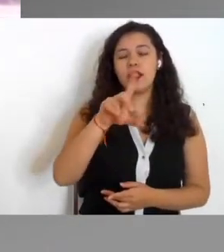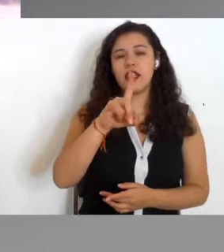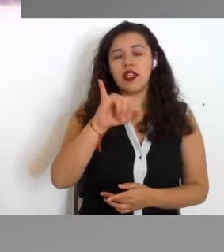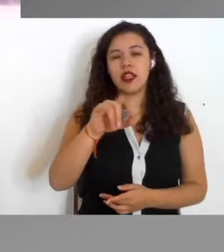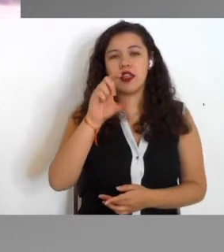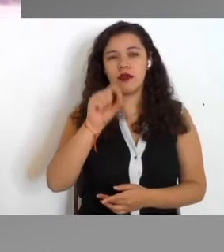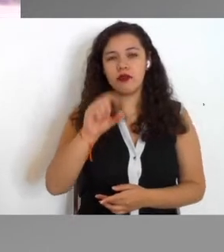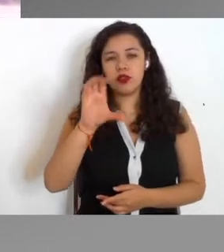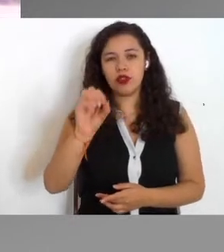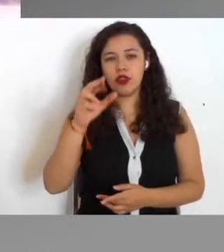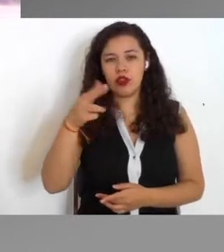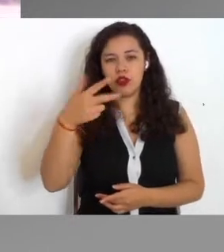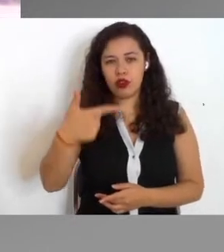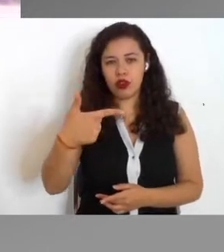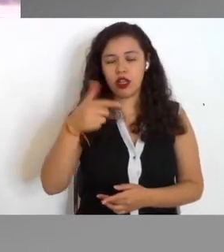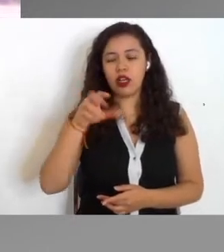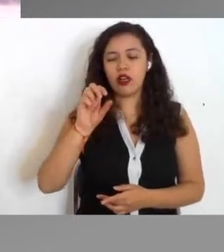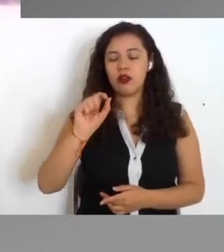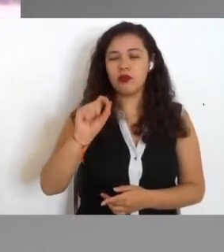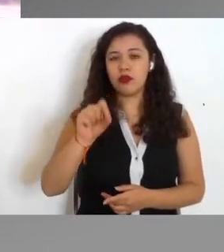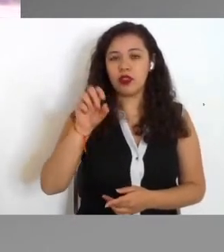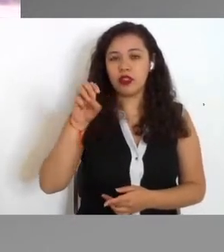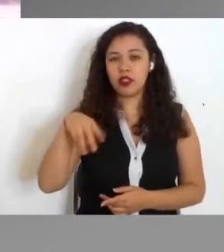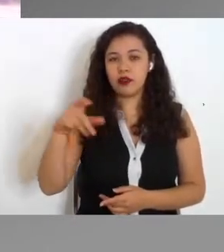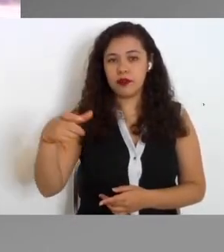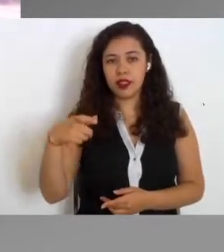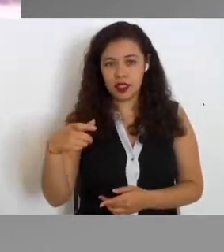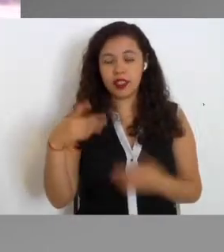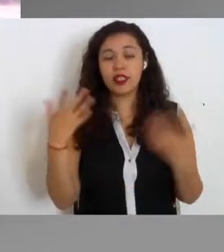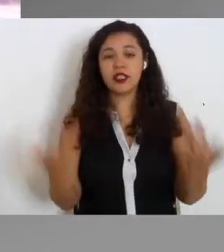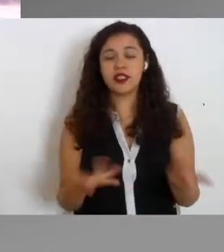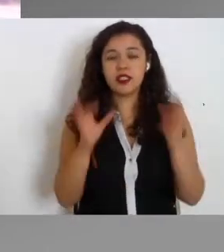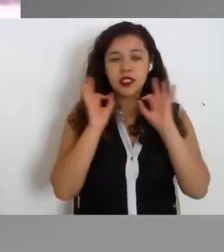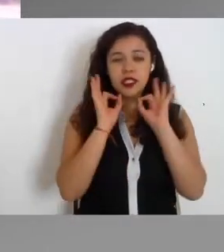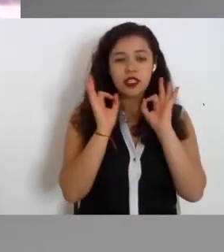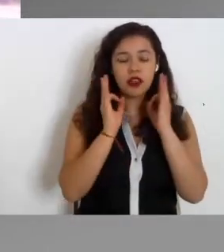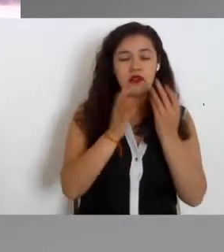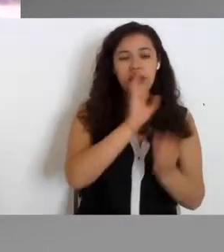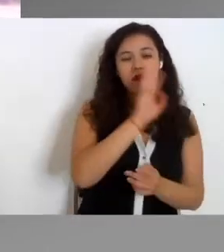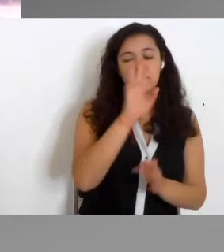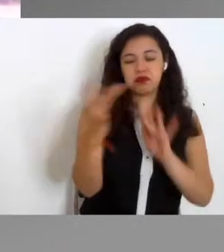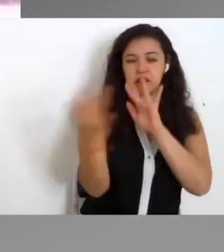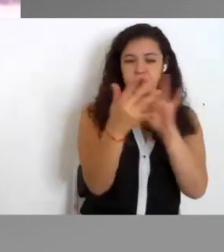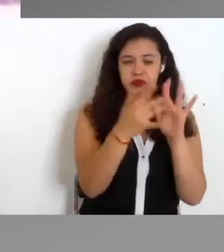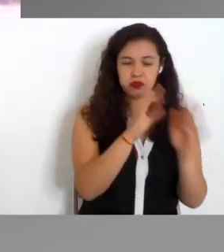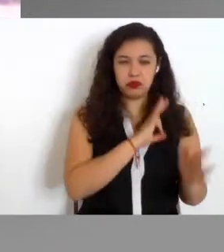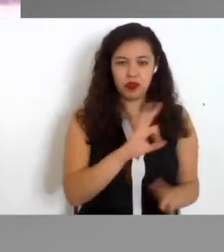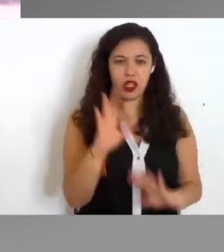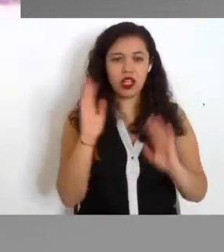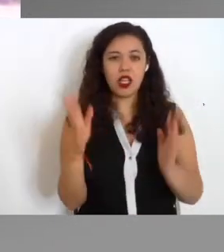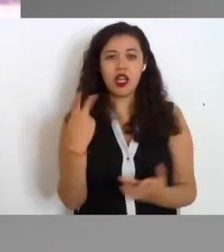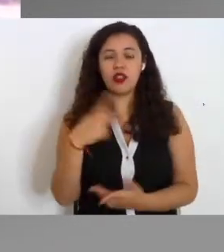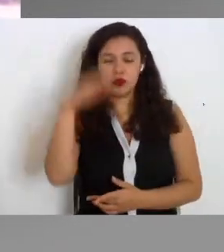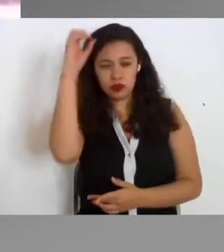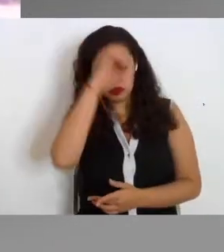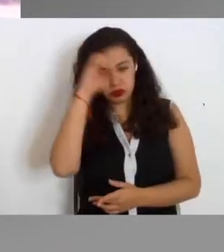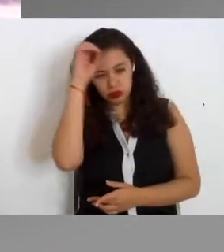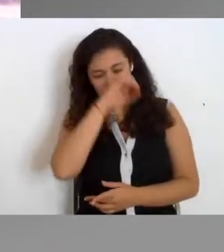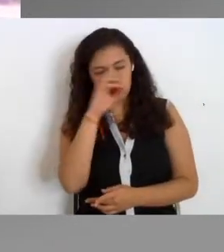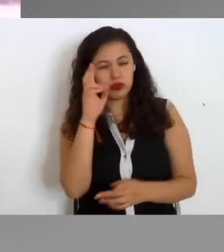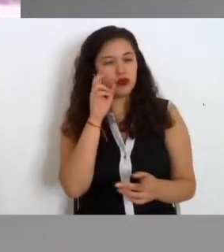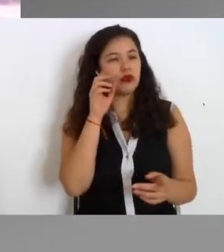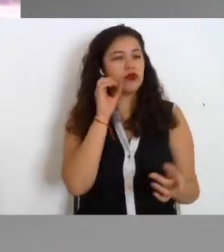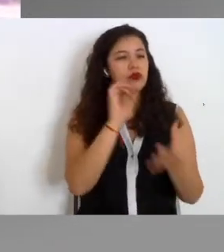ovindi.org.mx. En esa dirección podrán encontrar el sitio de contacto donde nos podrán mandar todas sus observaciones, todas